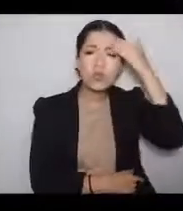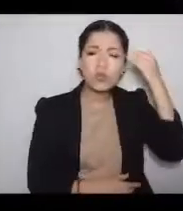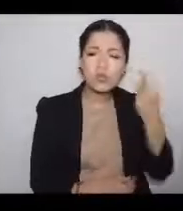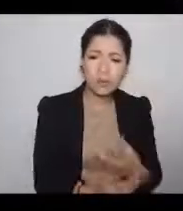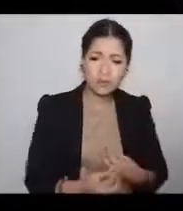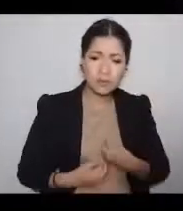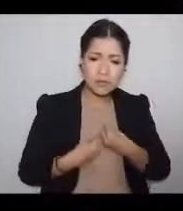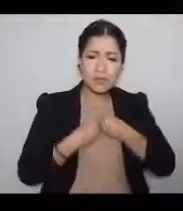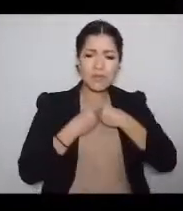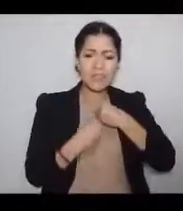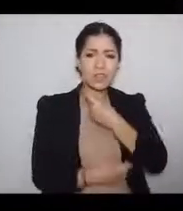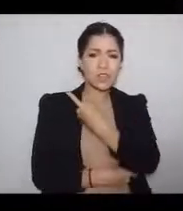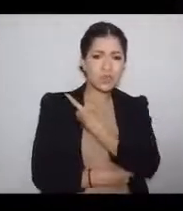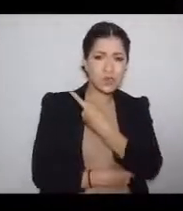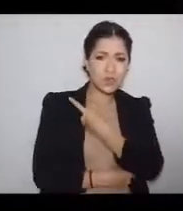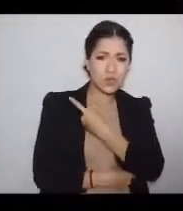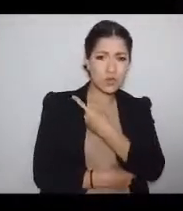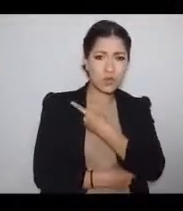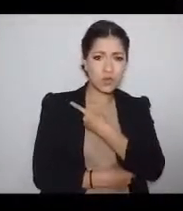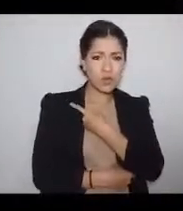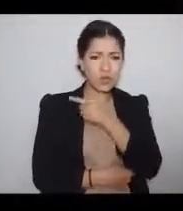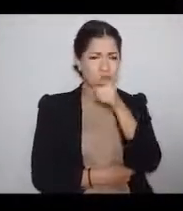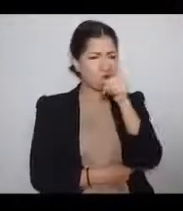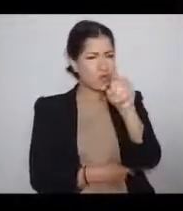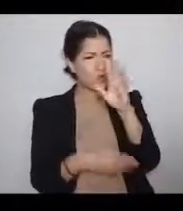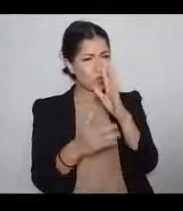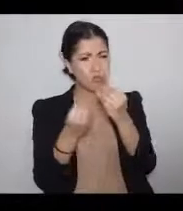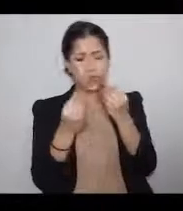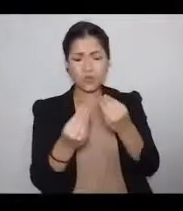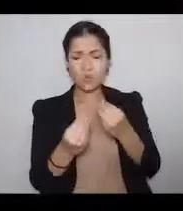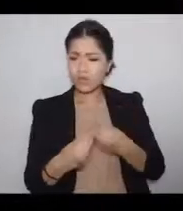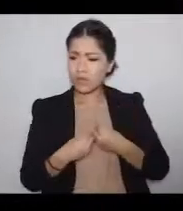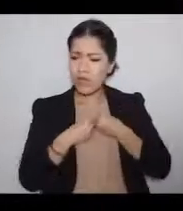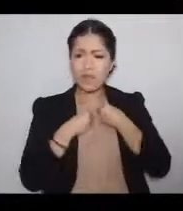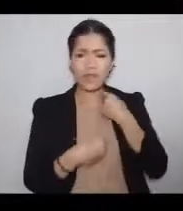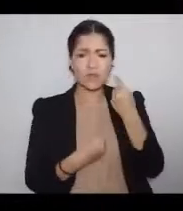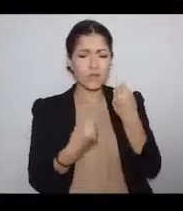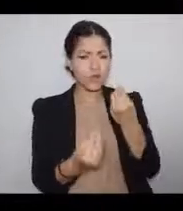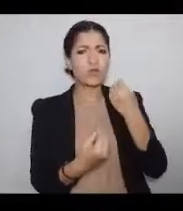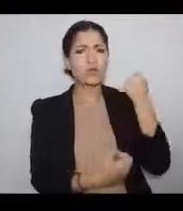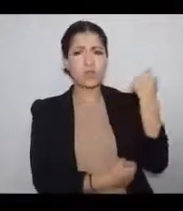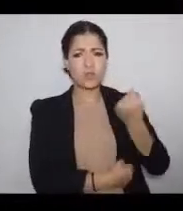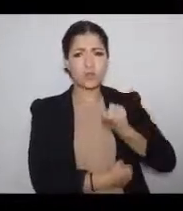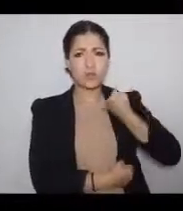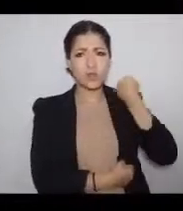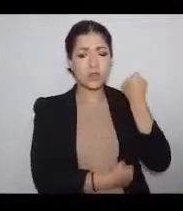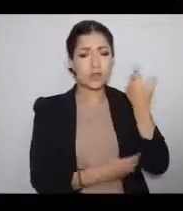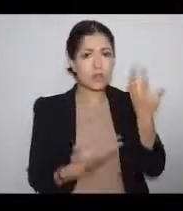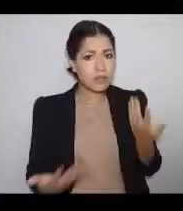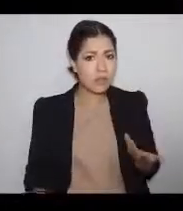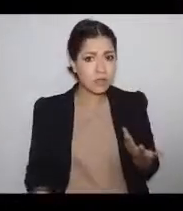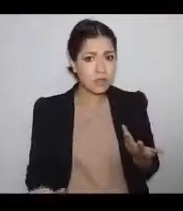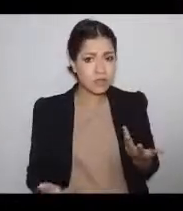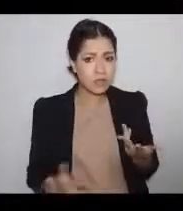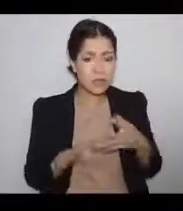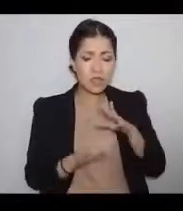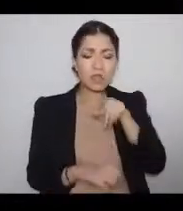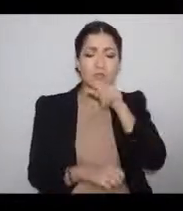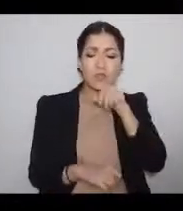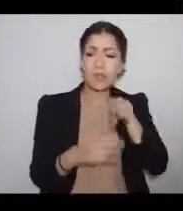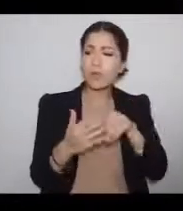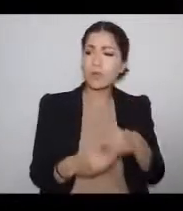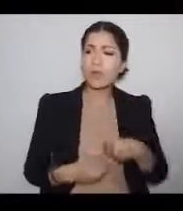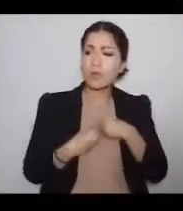Perdiste tu ciudad del cielo en Dinamarca, pero te trasladaste con tu biblioteca. Con